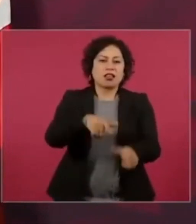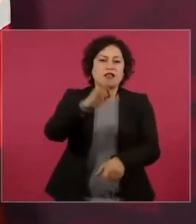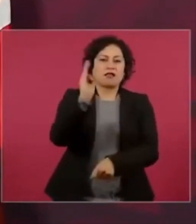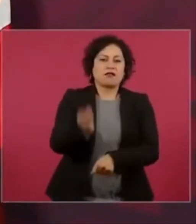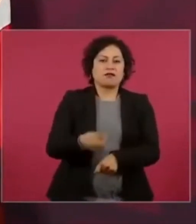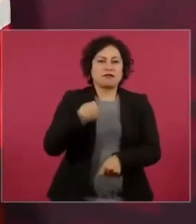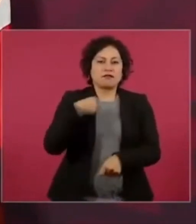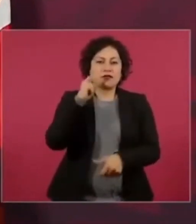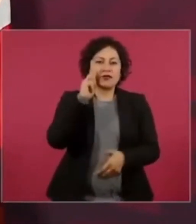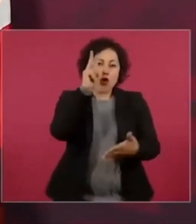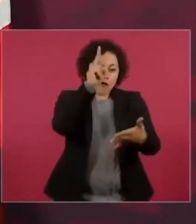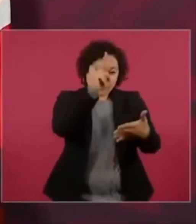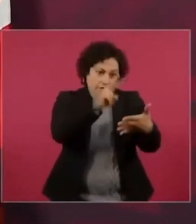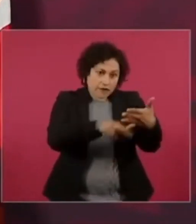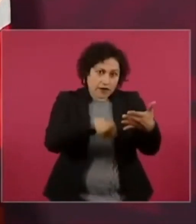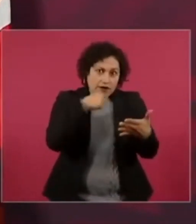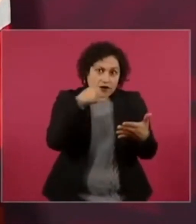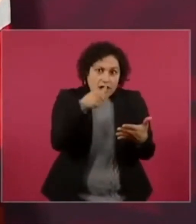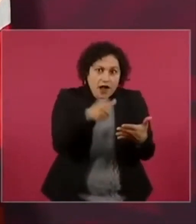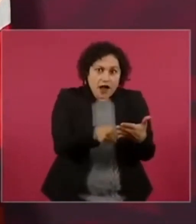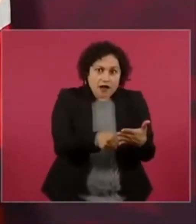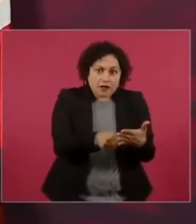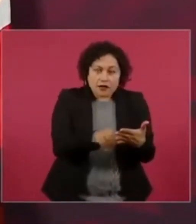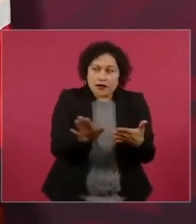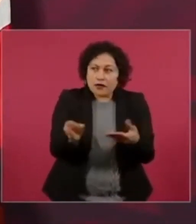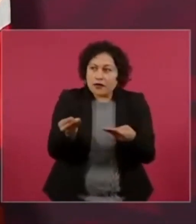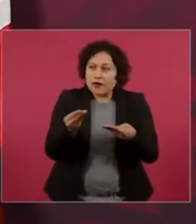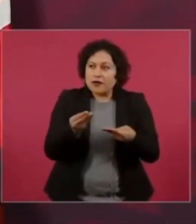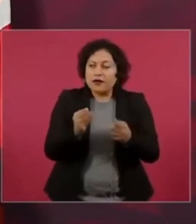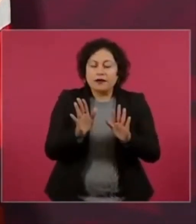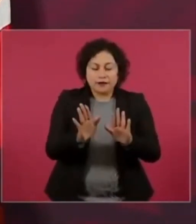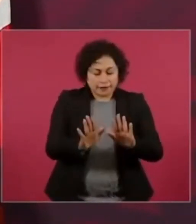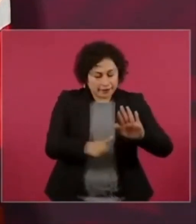dije, guárdamela porque un día la voy a hacer pública, güey.